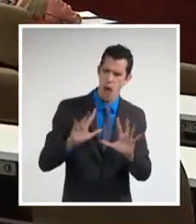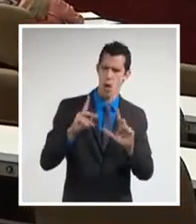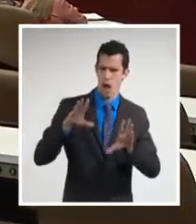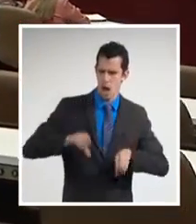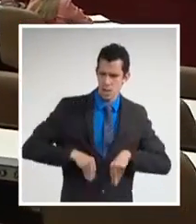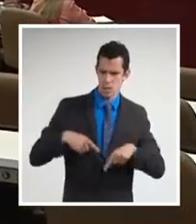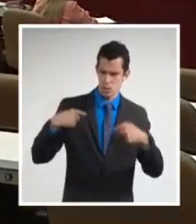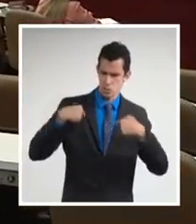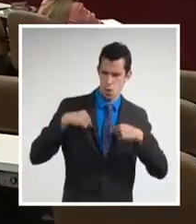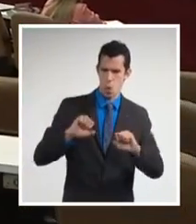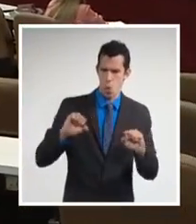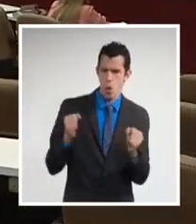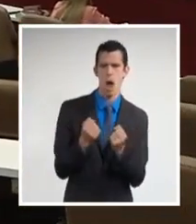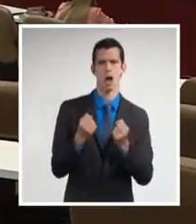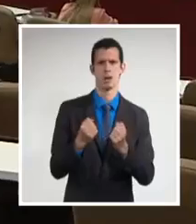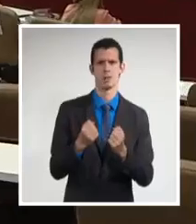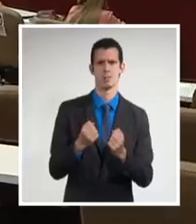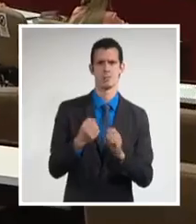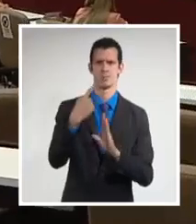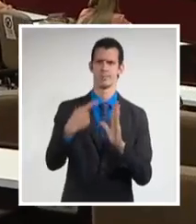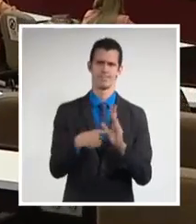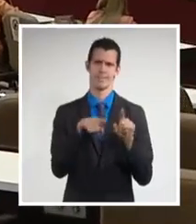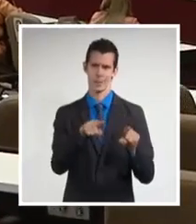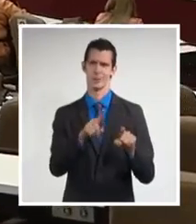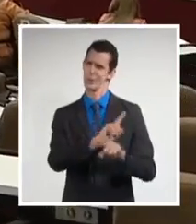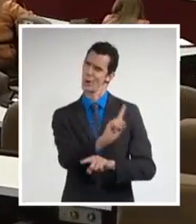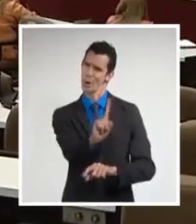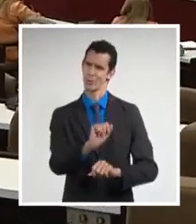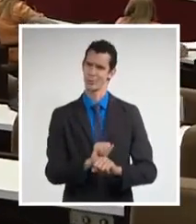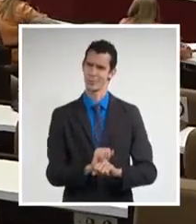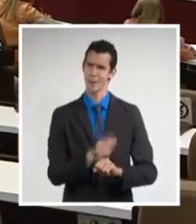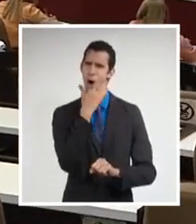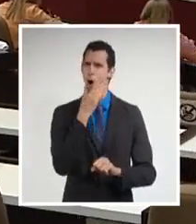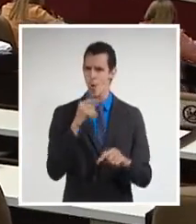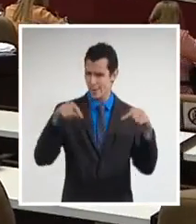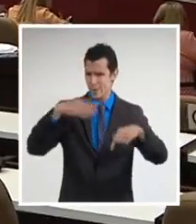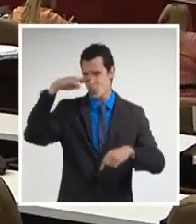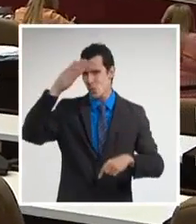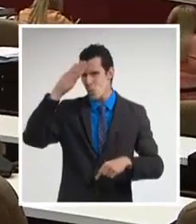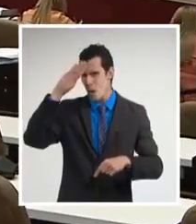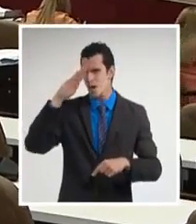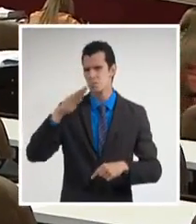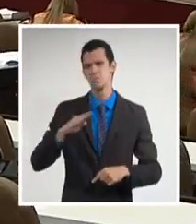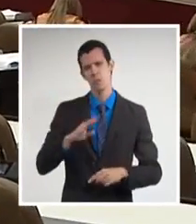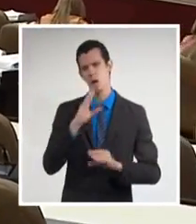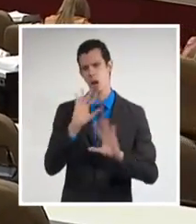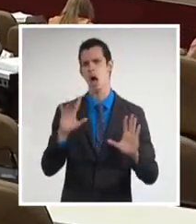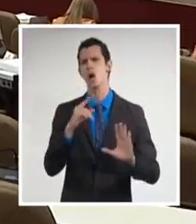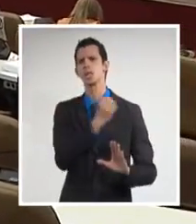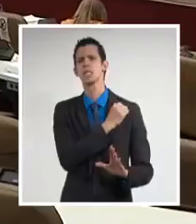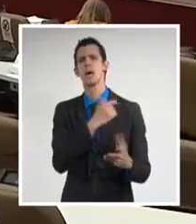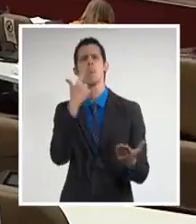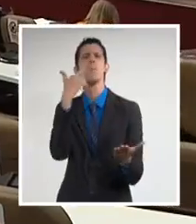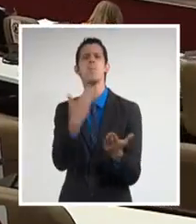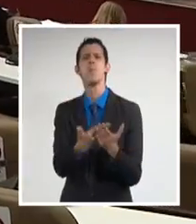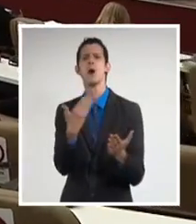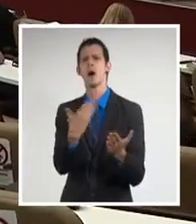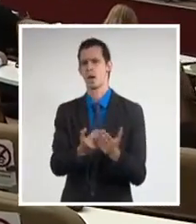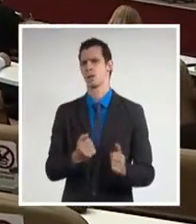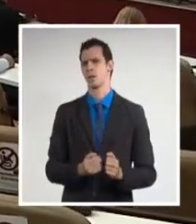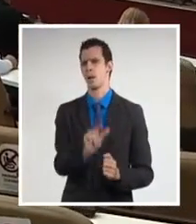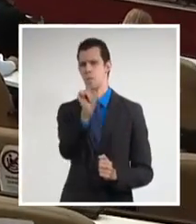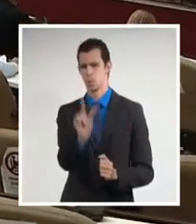vanguardia revolucionaria, empeñada en probar que sí es posible un modelo diferente de sociedad donde el hombre no sea depredador,